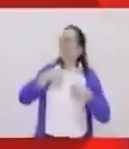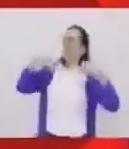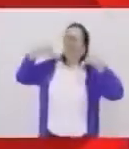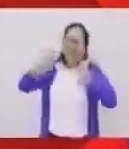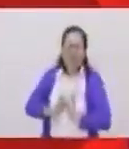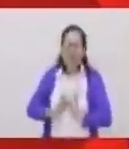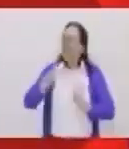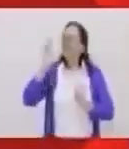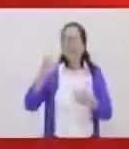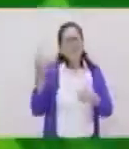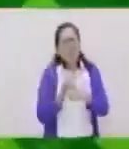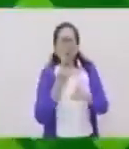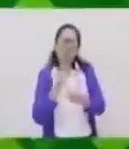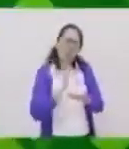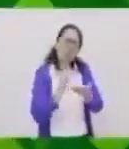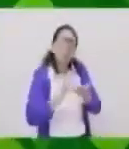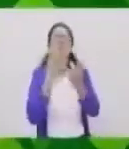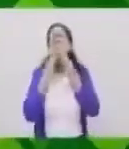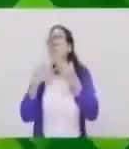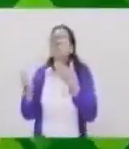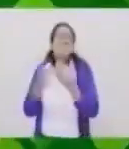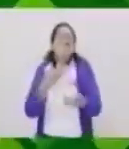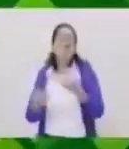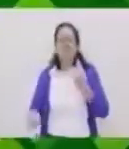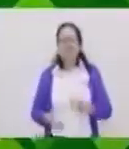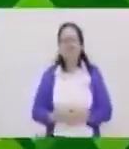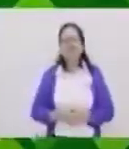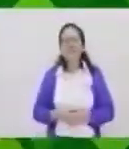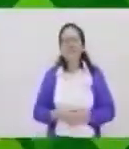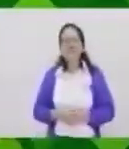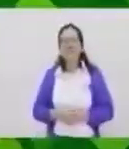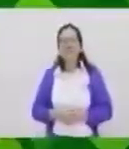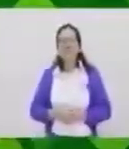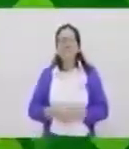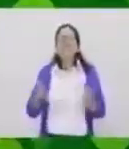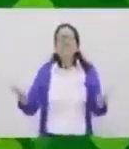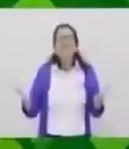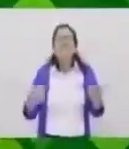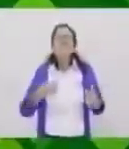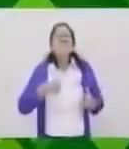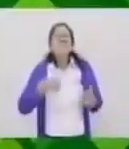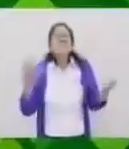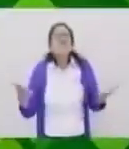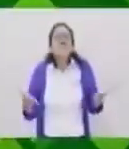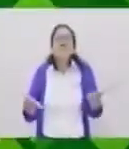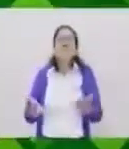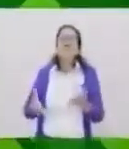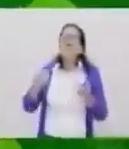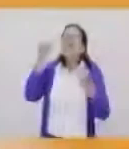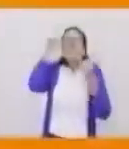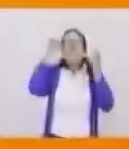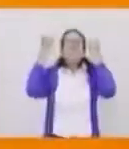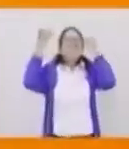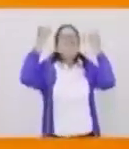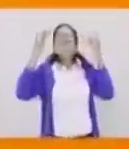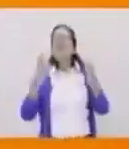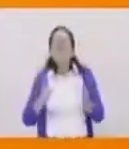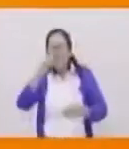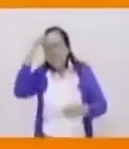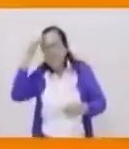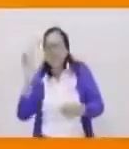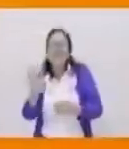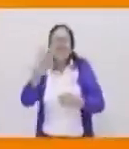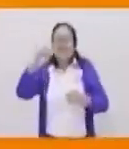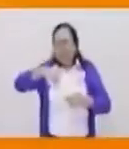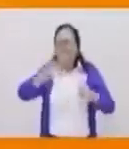cualquier cosa! Debo reconocer que hiciste un increíble trabajo eligiendo el color de este lugar. ¡Ven